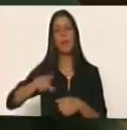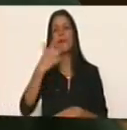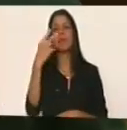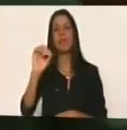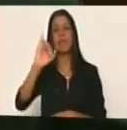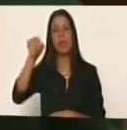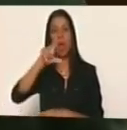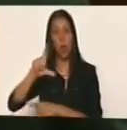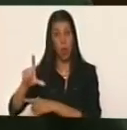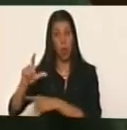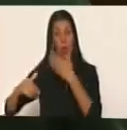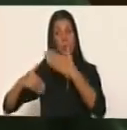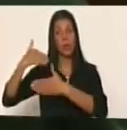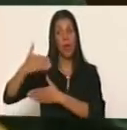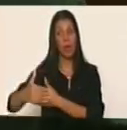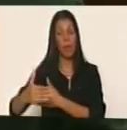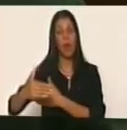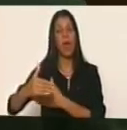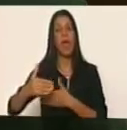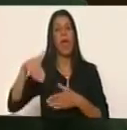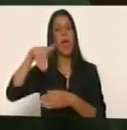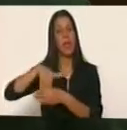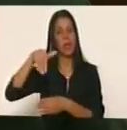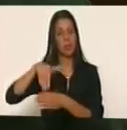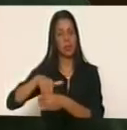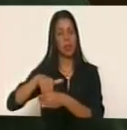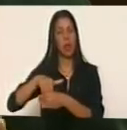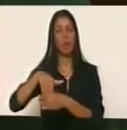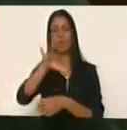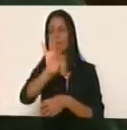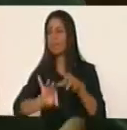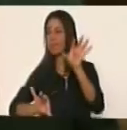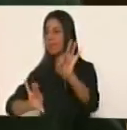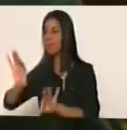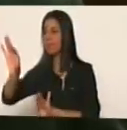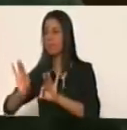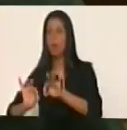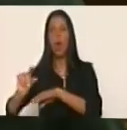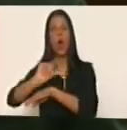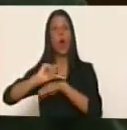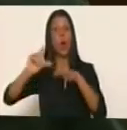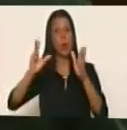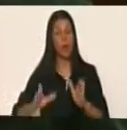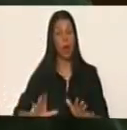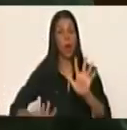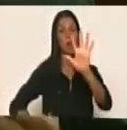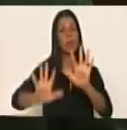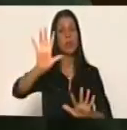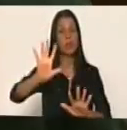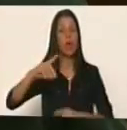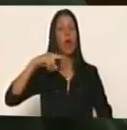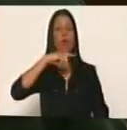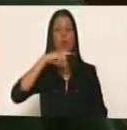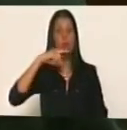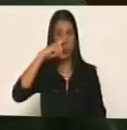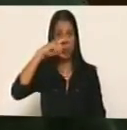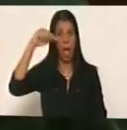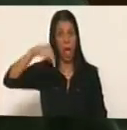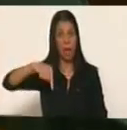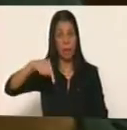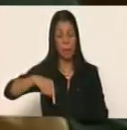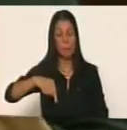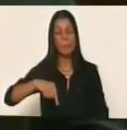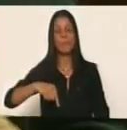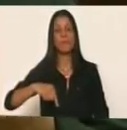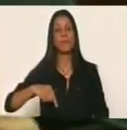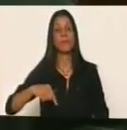y que prosiguió con las elecciones de las autoridades regionales el 15 de octubre del 2017, de manera pues